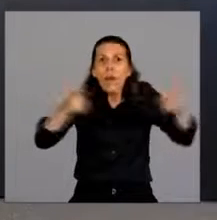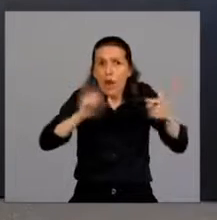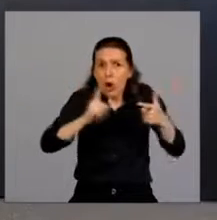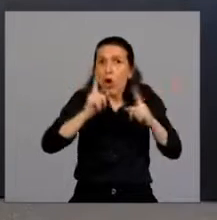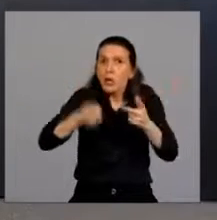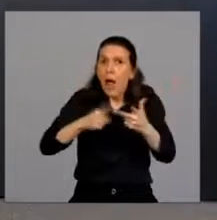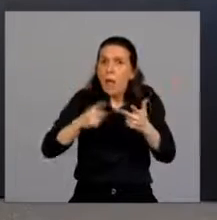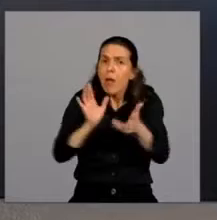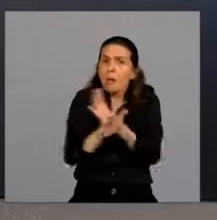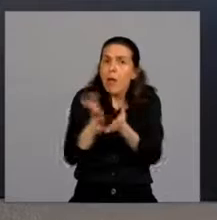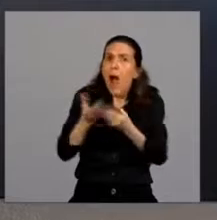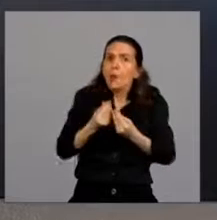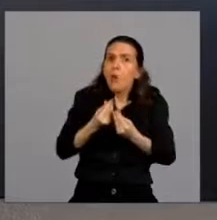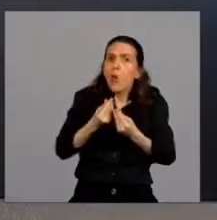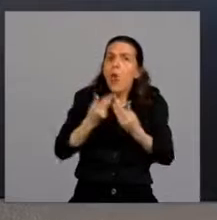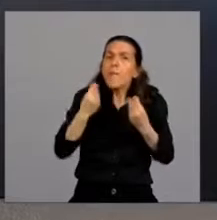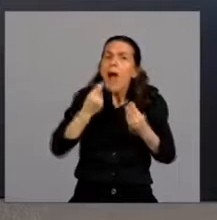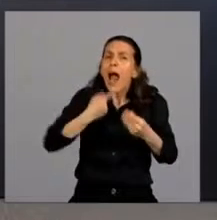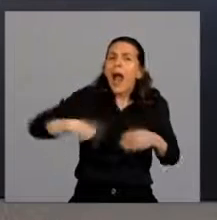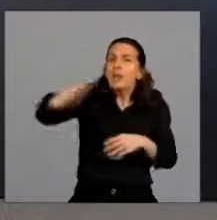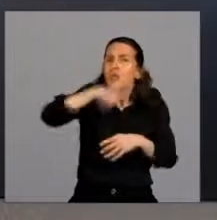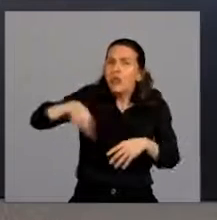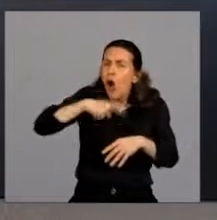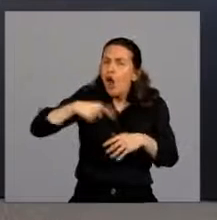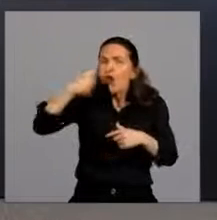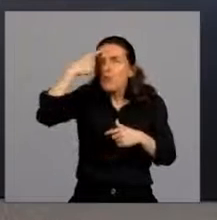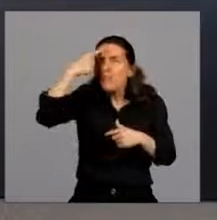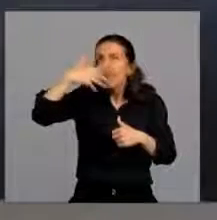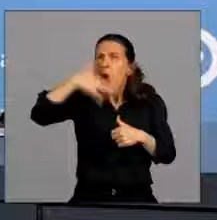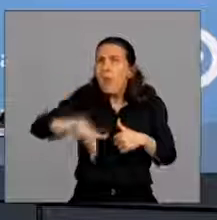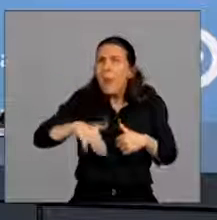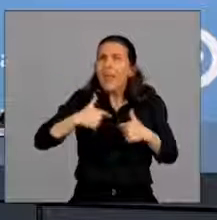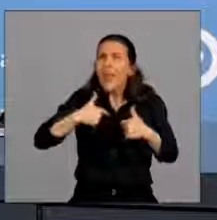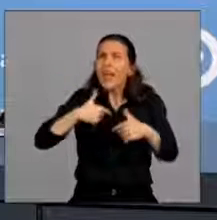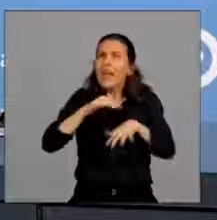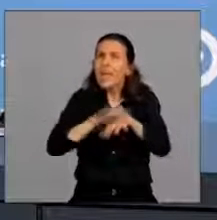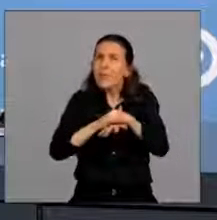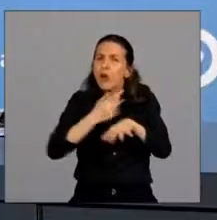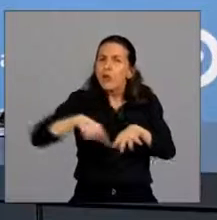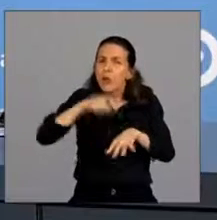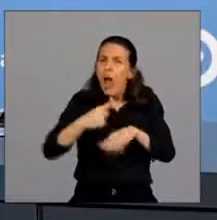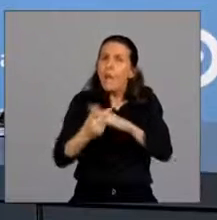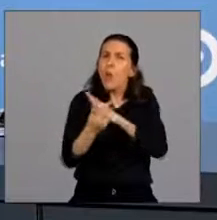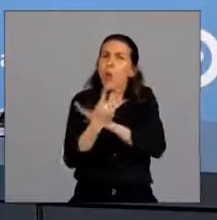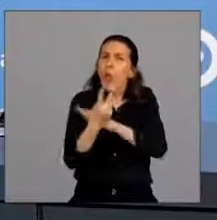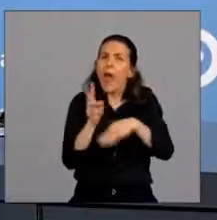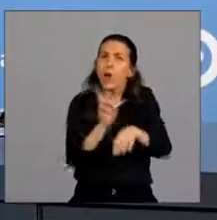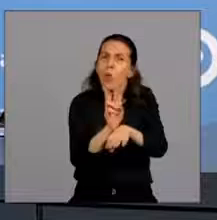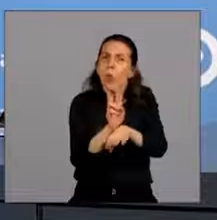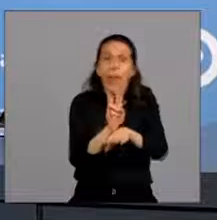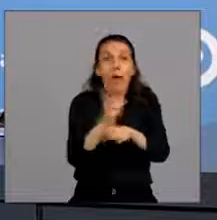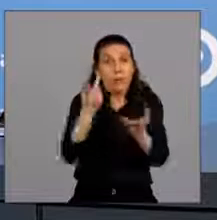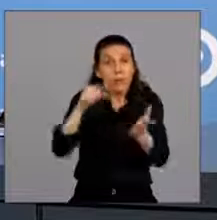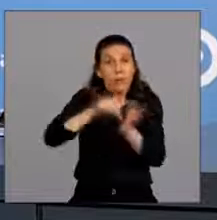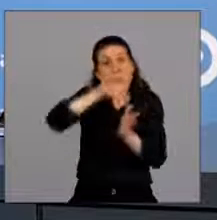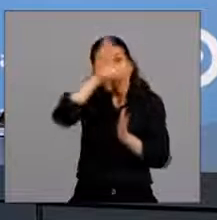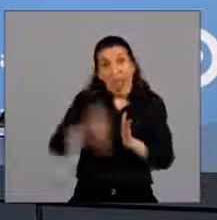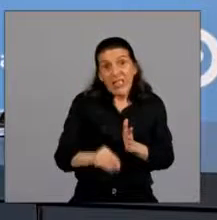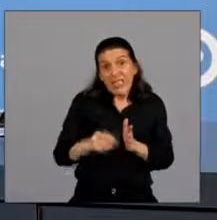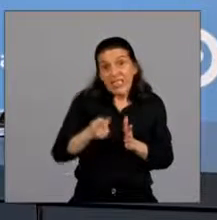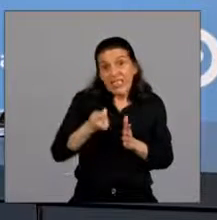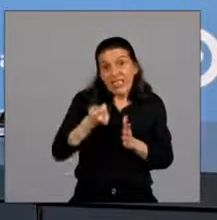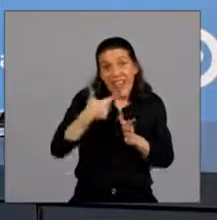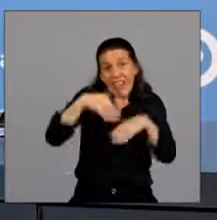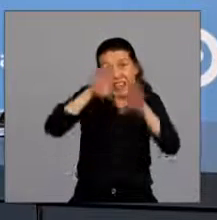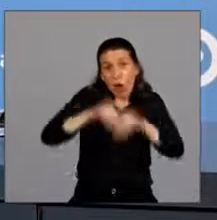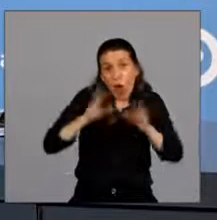una conciencia social, una responsabilidad de la importancia de las medidas de prevención y cuidado. Que en el país en general, pero en lo que a mí me